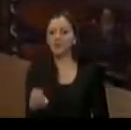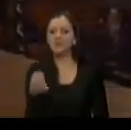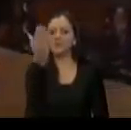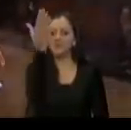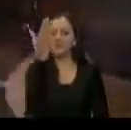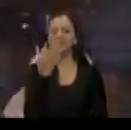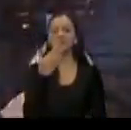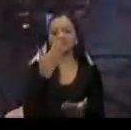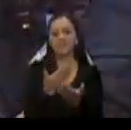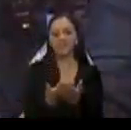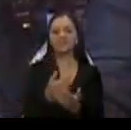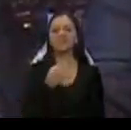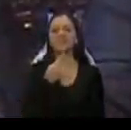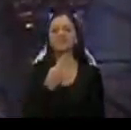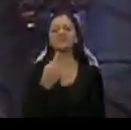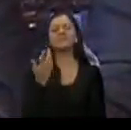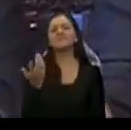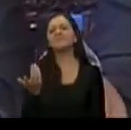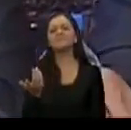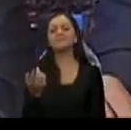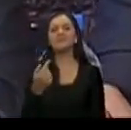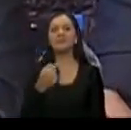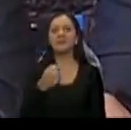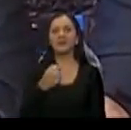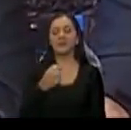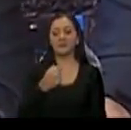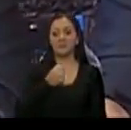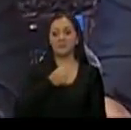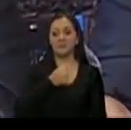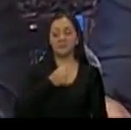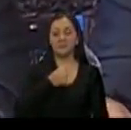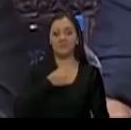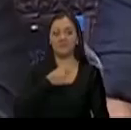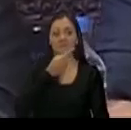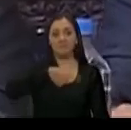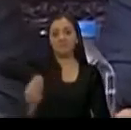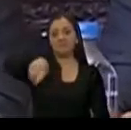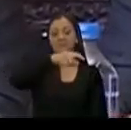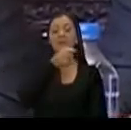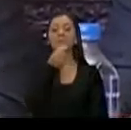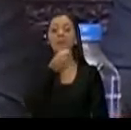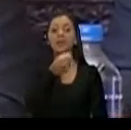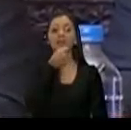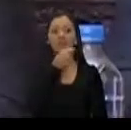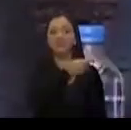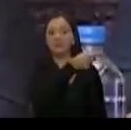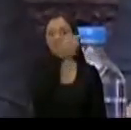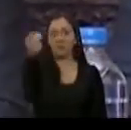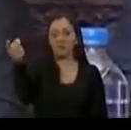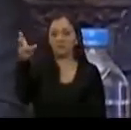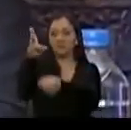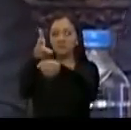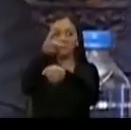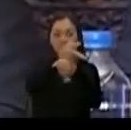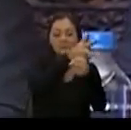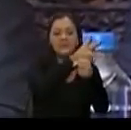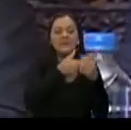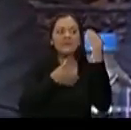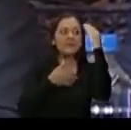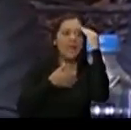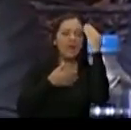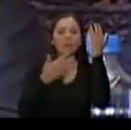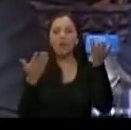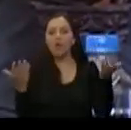gracias. Solamente porque para ustedes como comunicadores es importante saber cómo se van